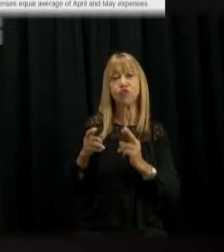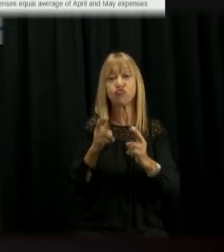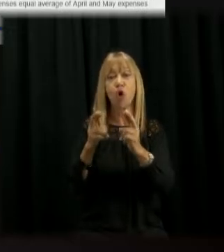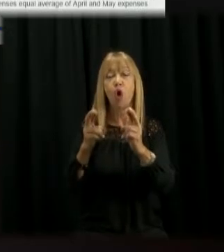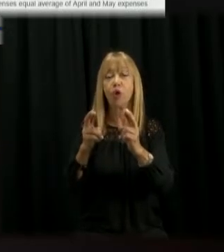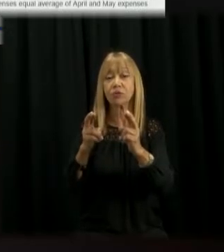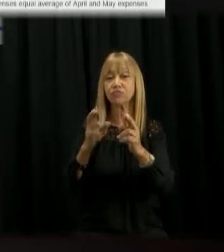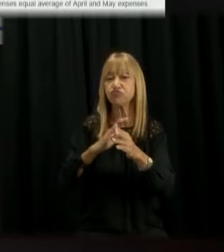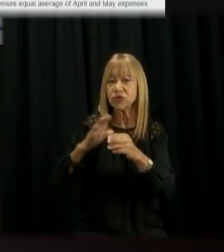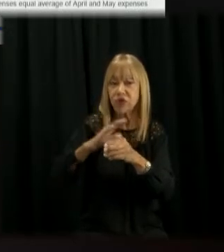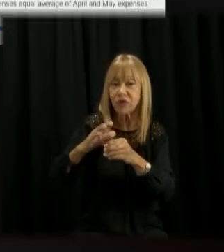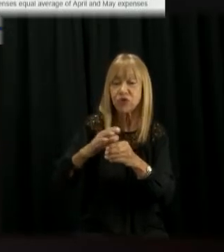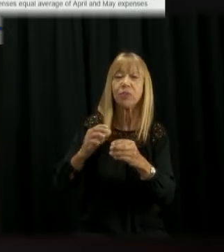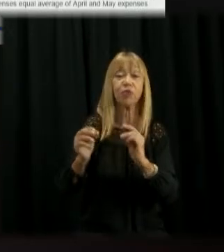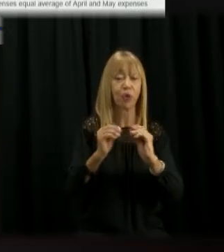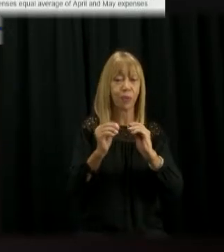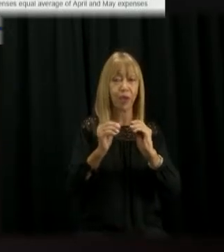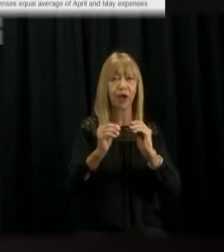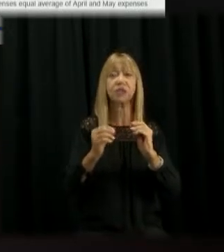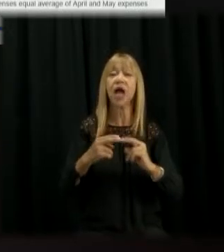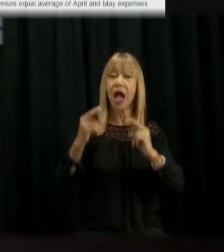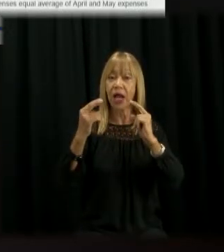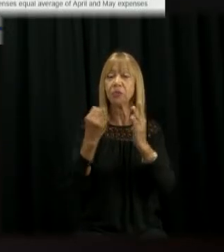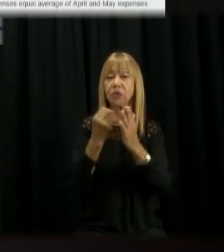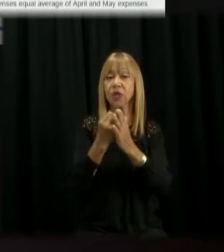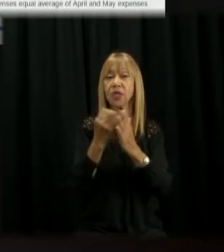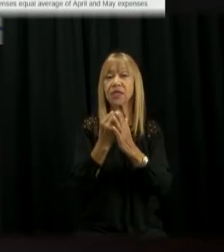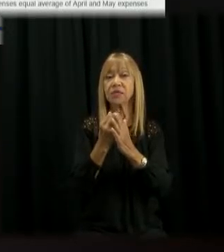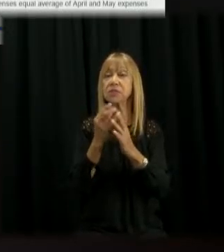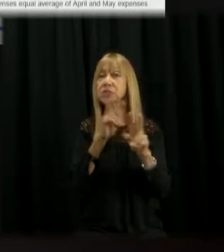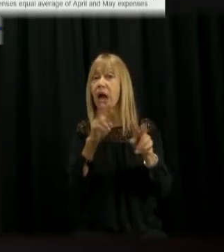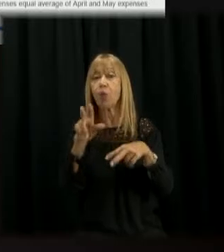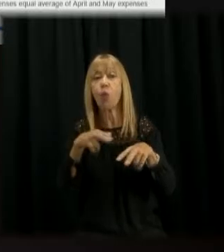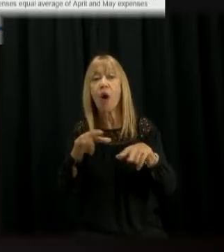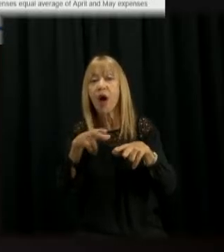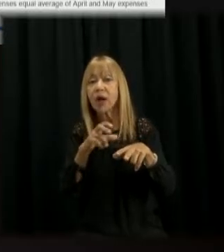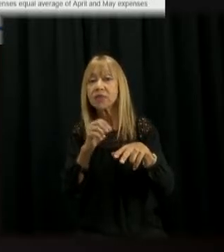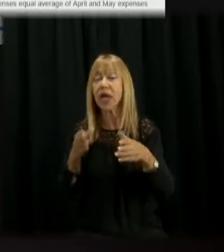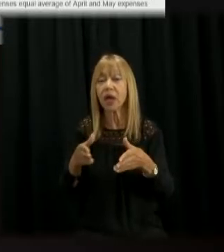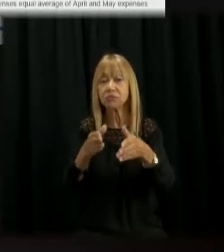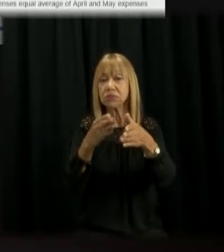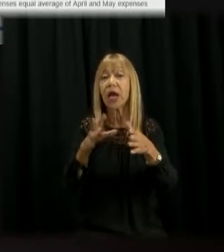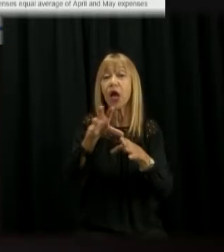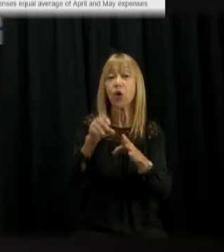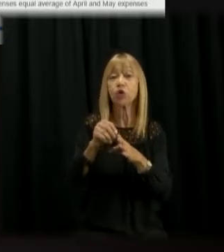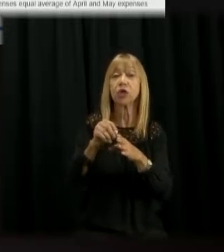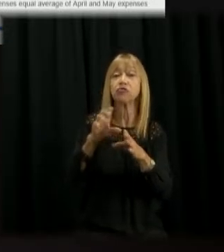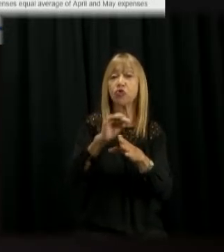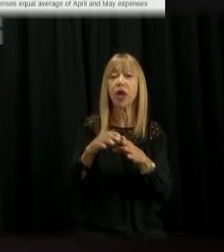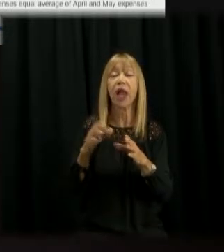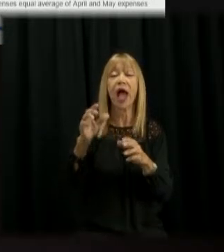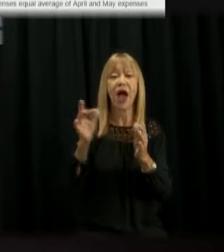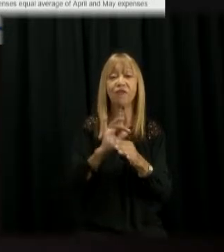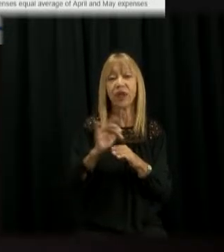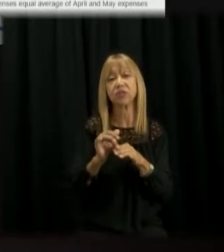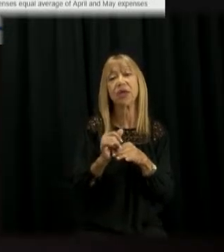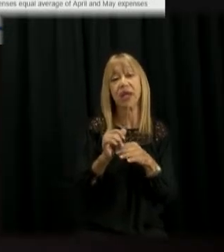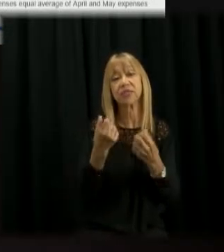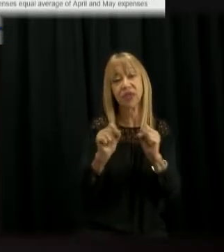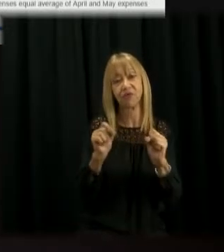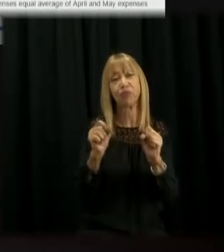reparaciones, cubrir las carreteras, arreglar las aceras, caminos de